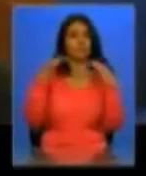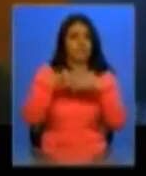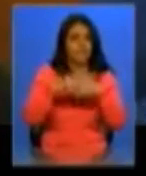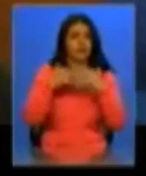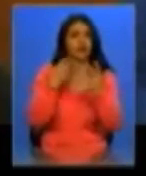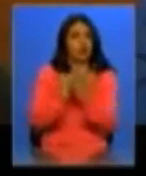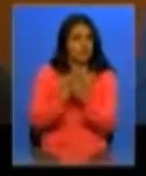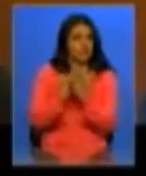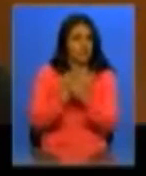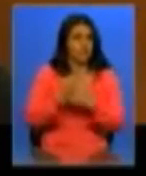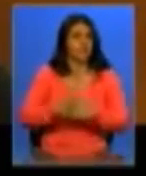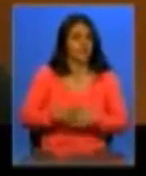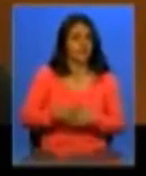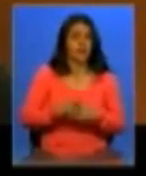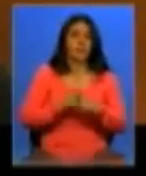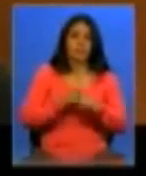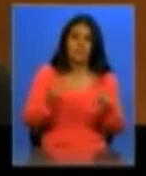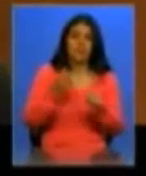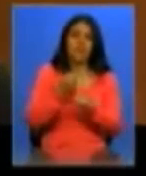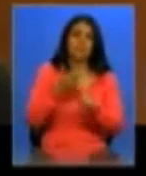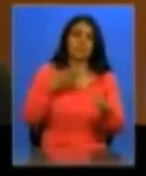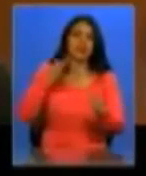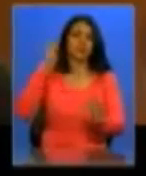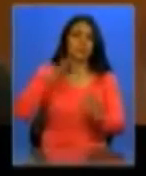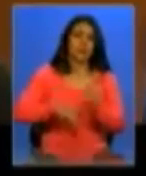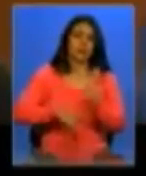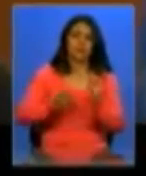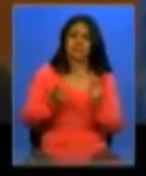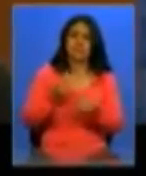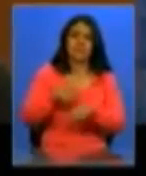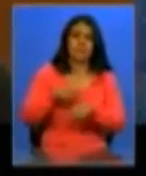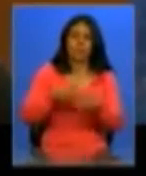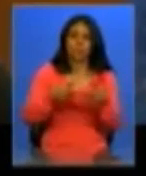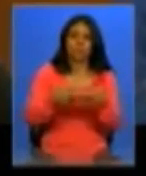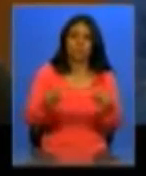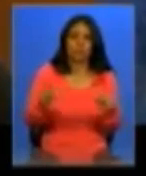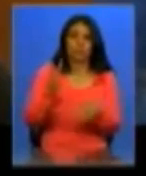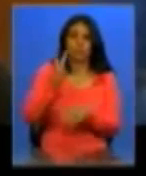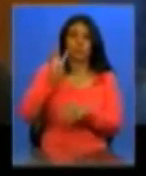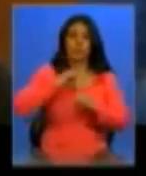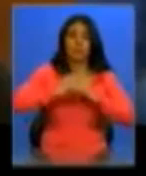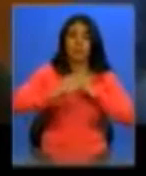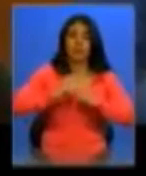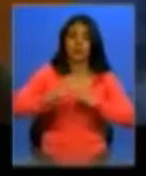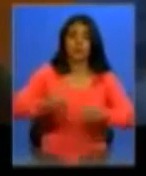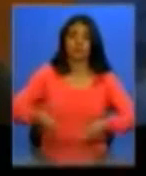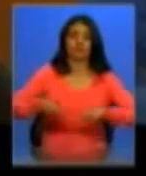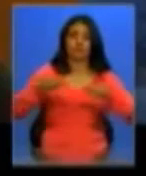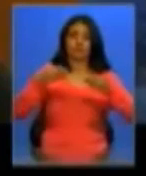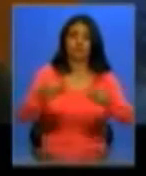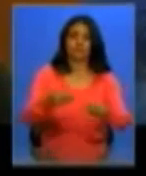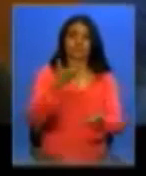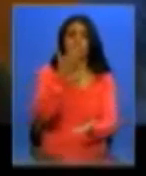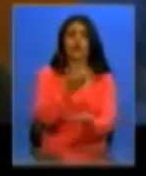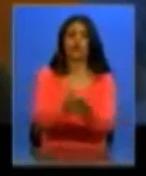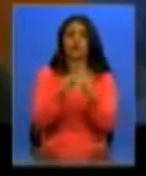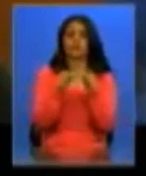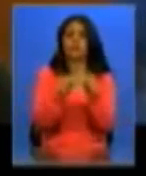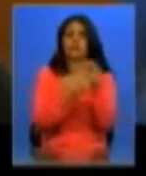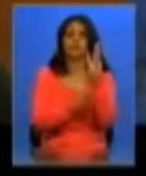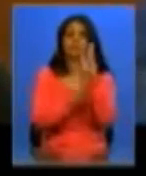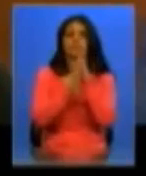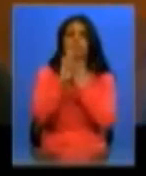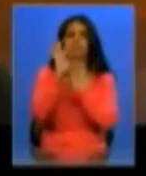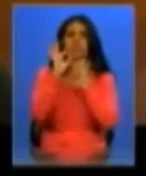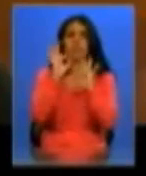con el mínimo costo posible y en tiempo récord. El 24 de mayo entregaremos una economía en